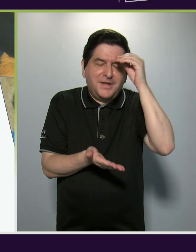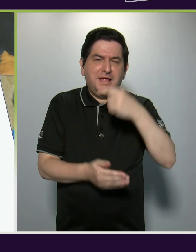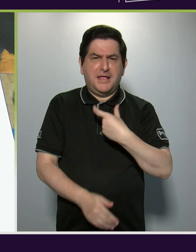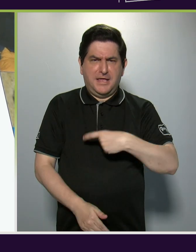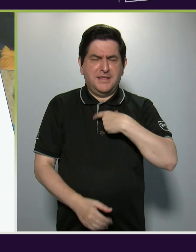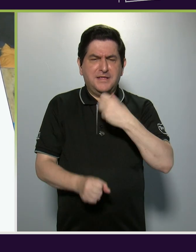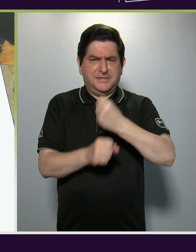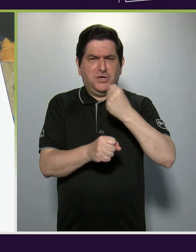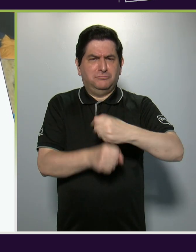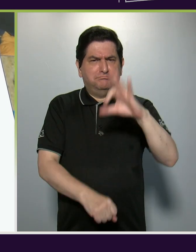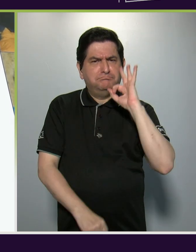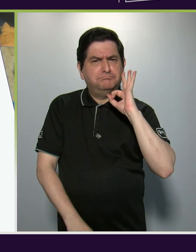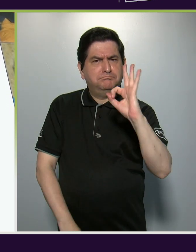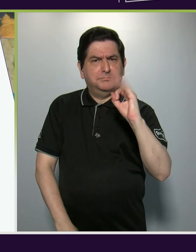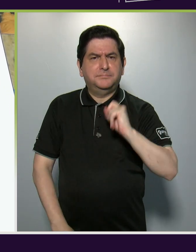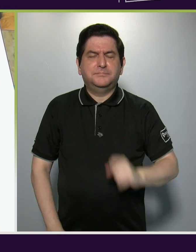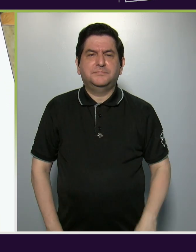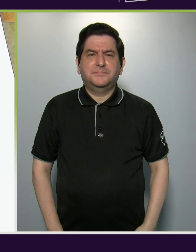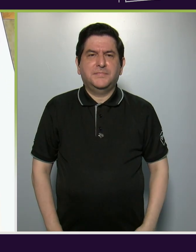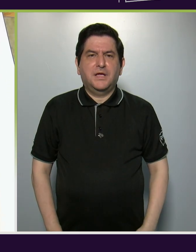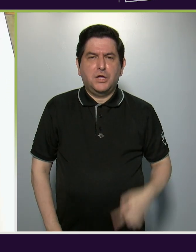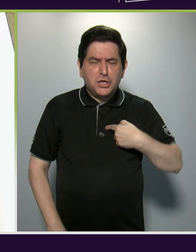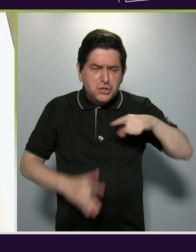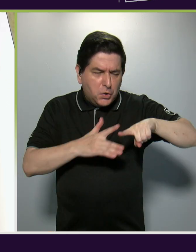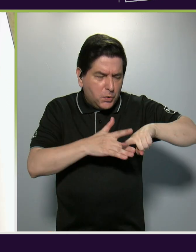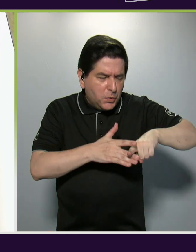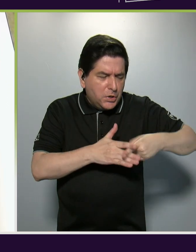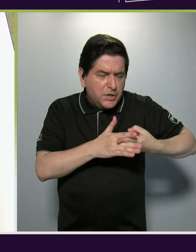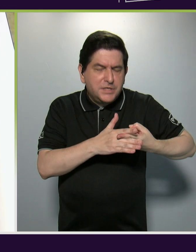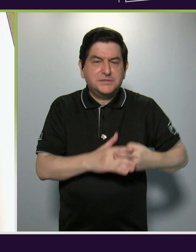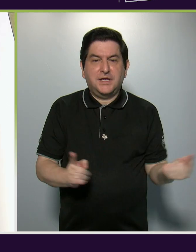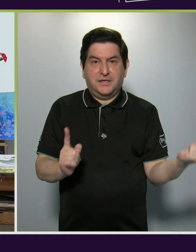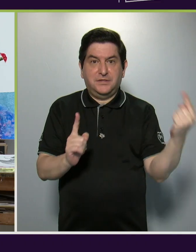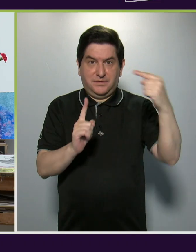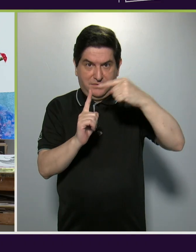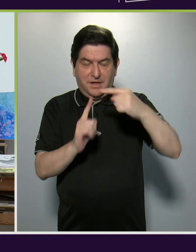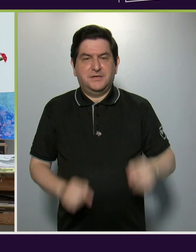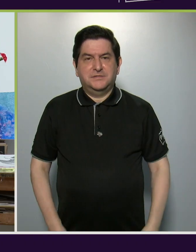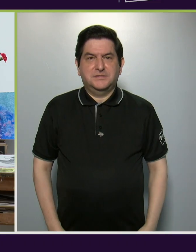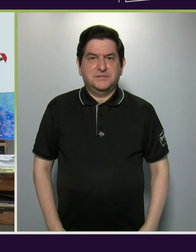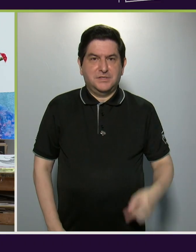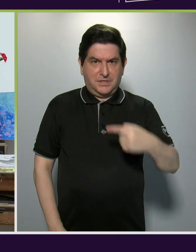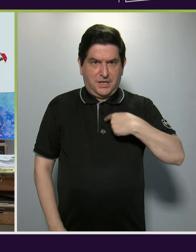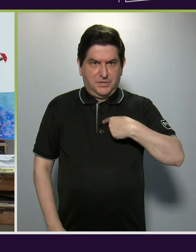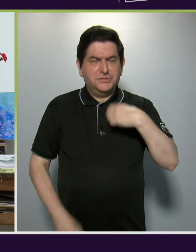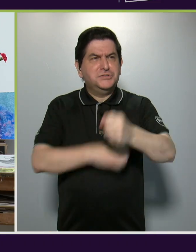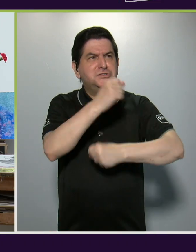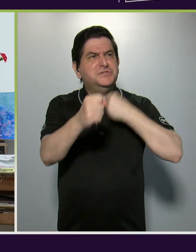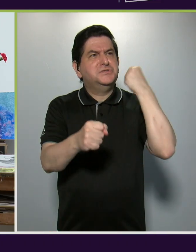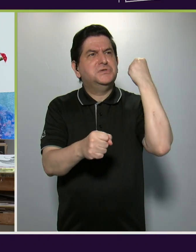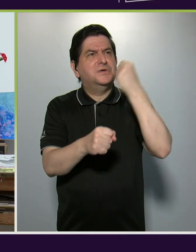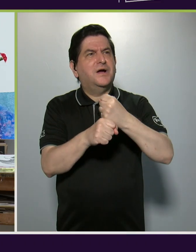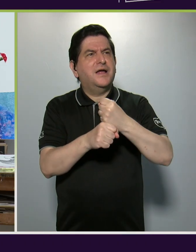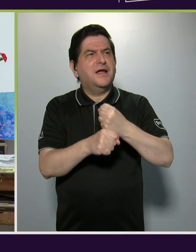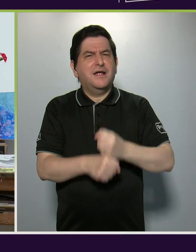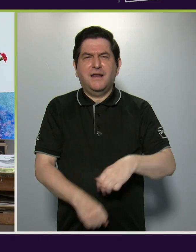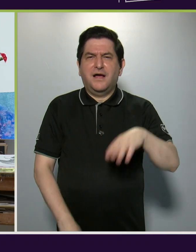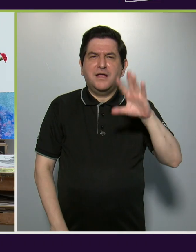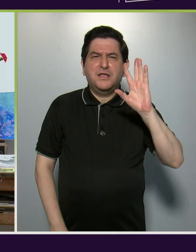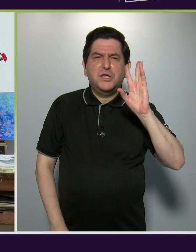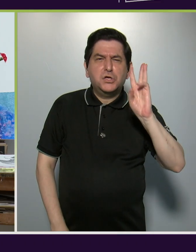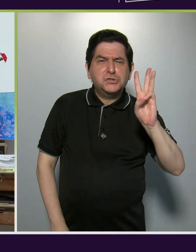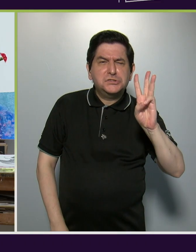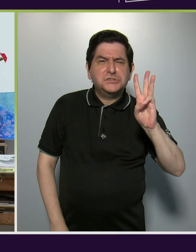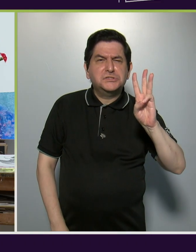hacer las cosas bien. Así me fui metiendo poco a poco hasta que llegué en el año